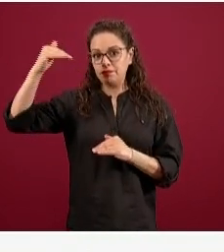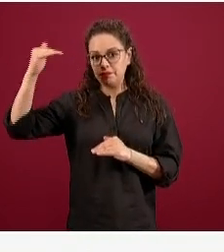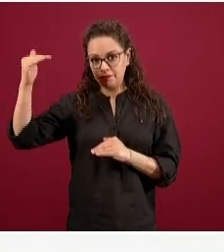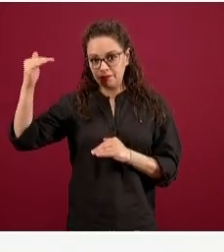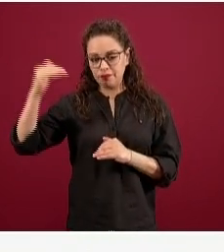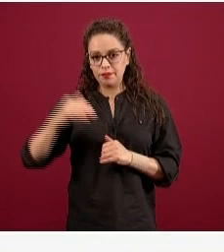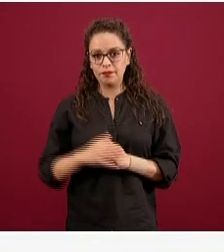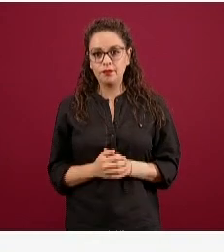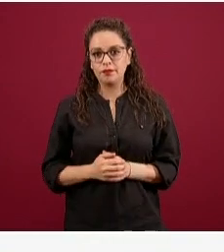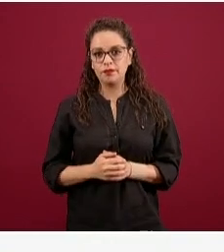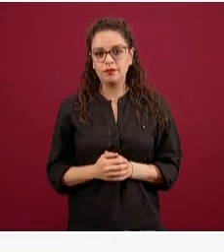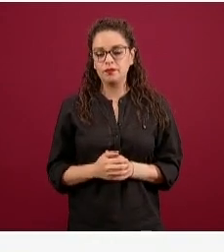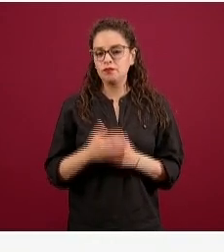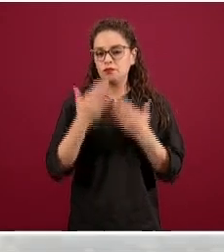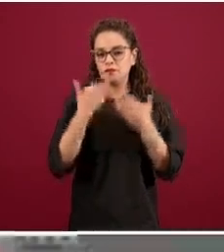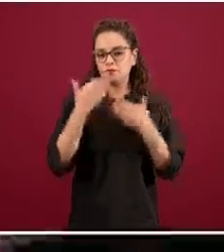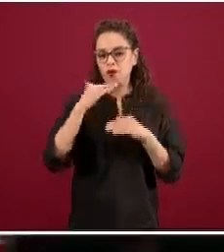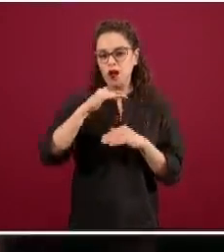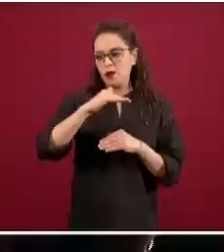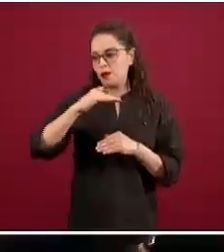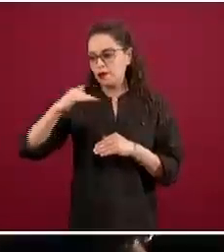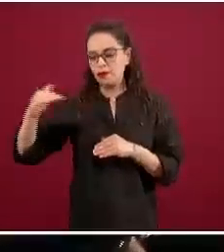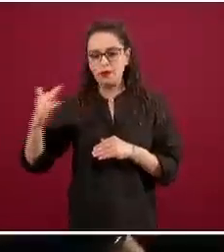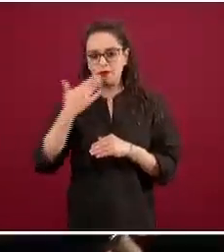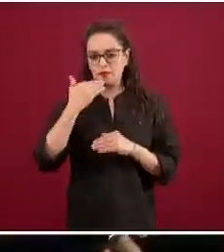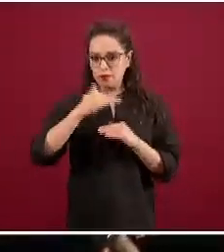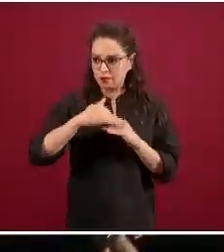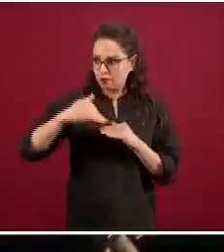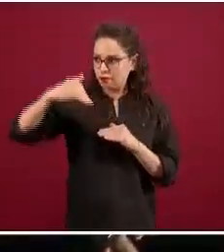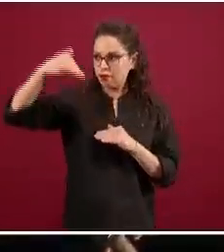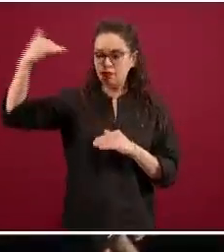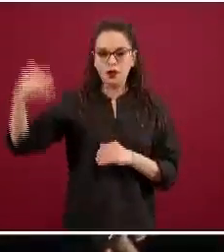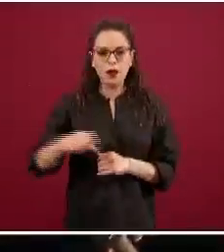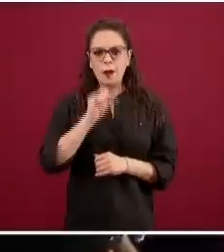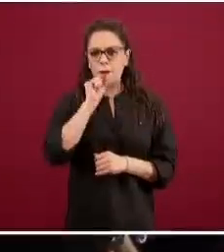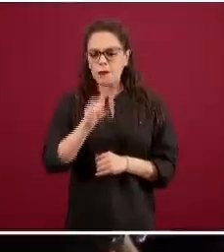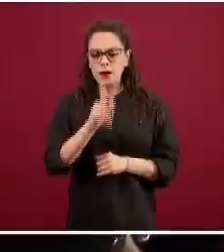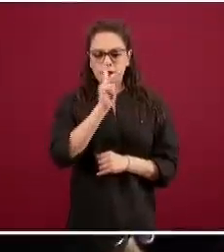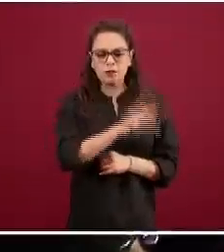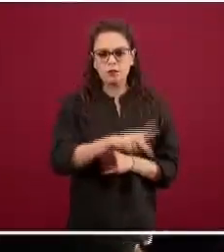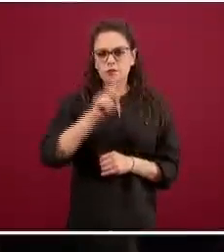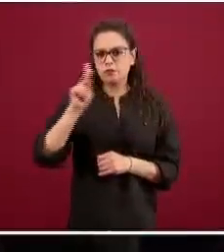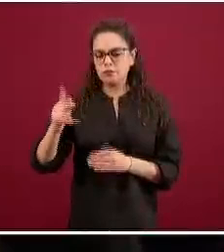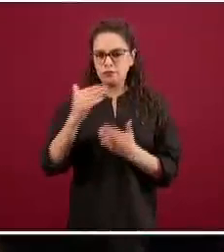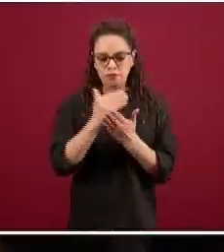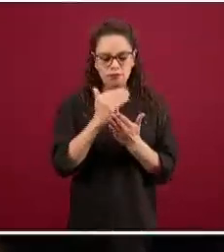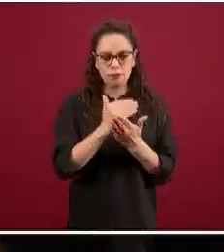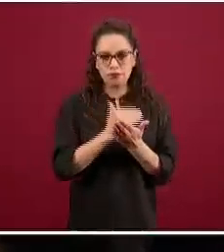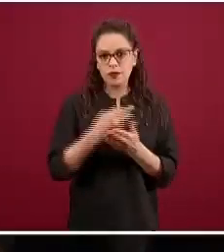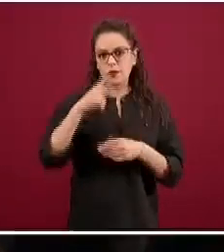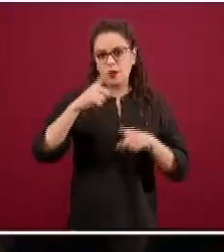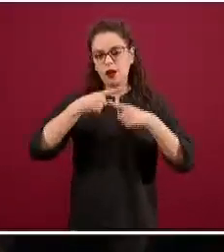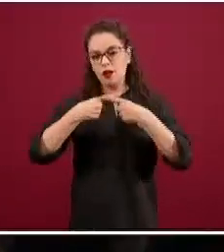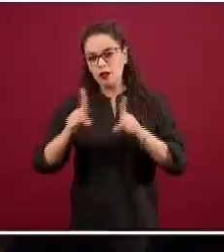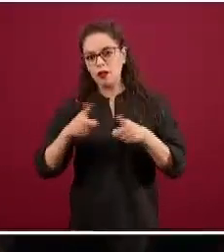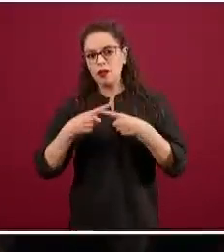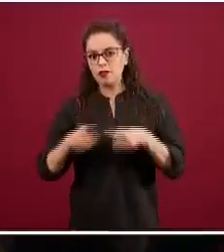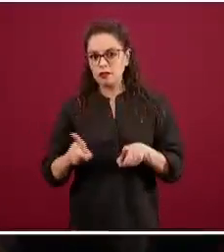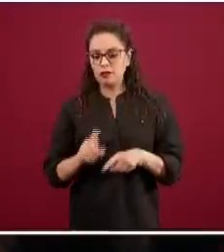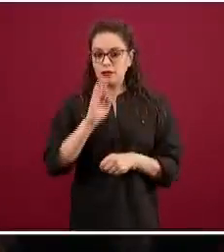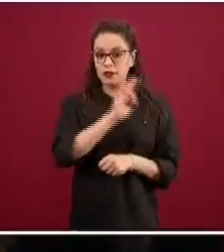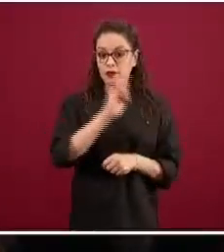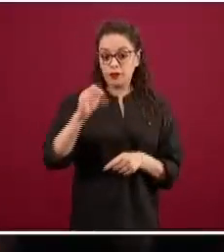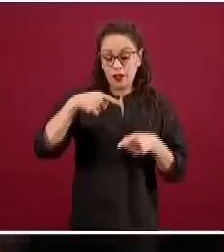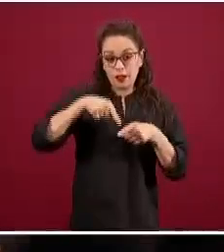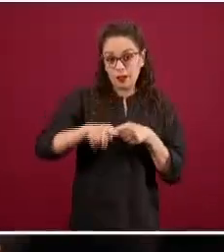zona plana. Mismos datos en dos representaciones diferentes, por fecha de inicio de los